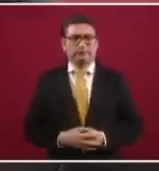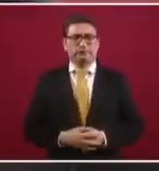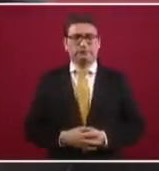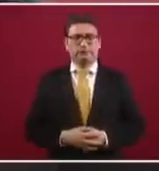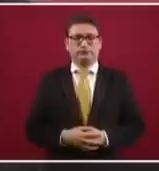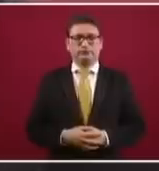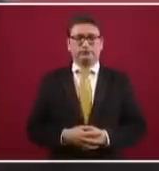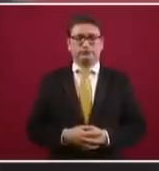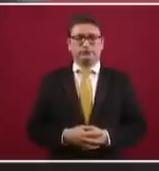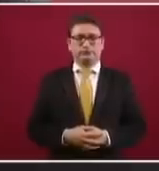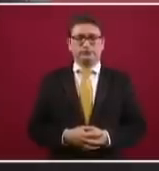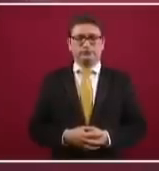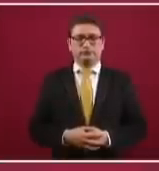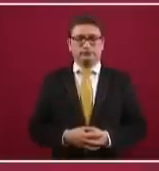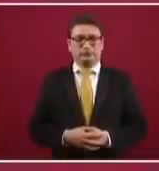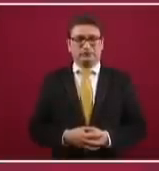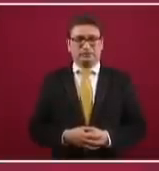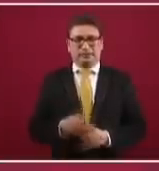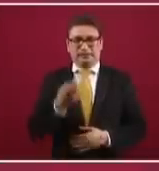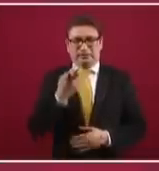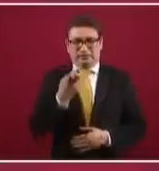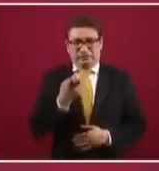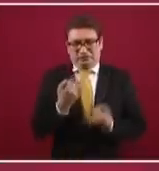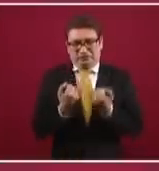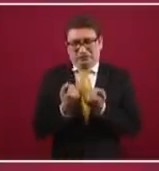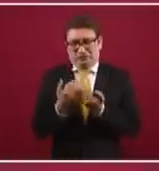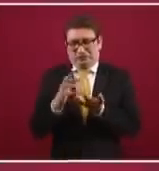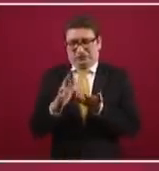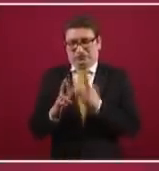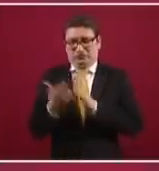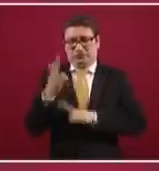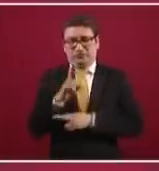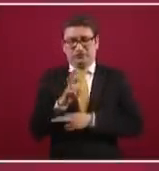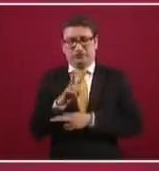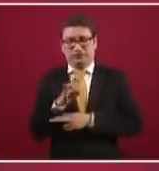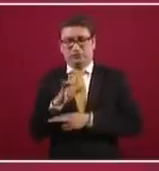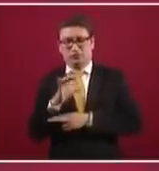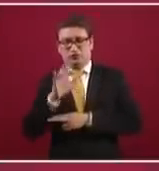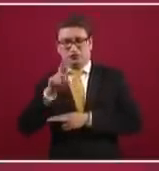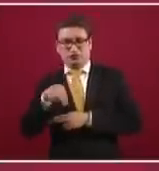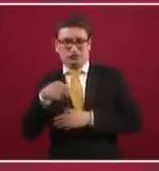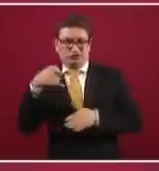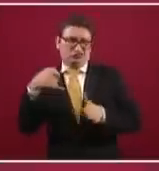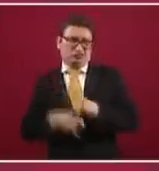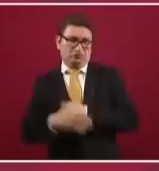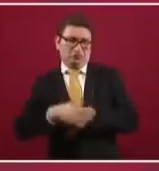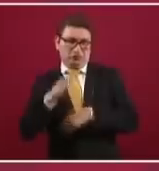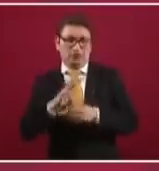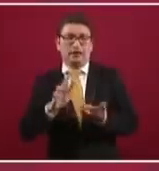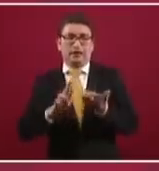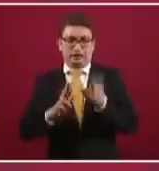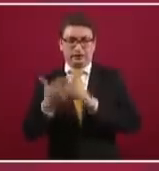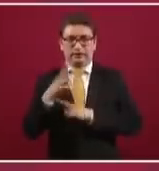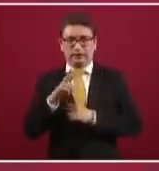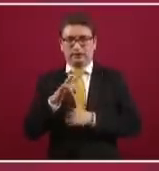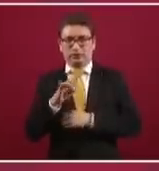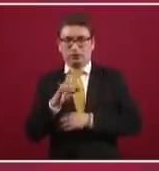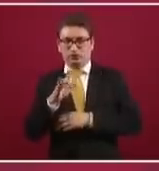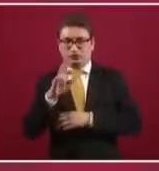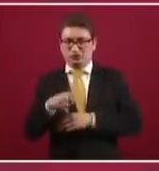Y la revolución es más profunda, y hay revoluciones armadas y hay